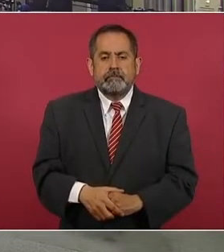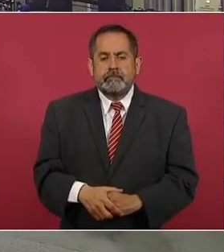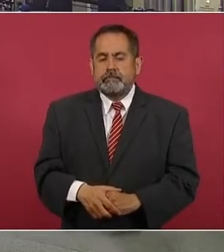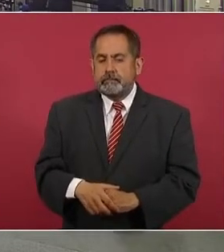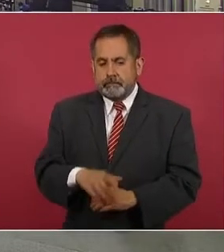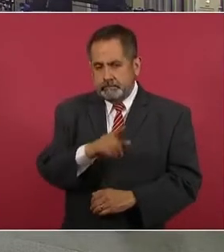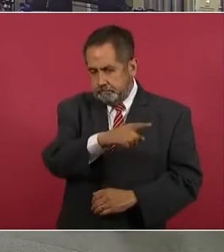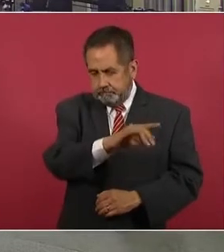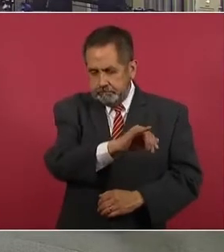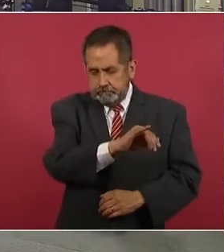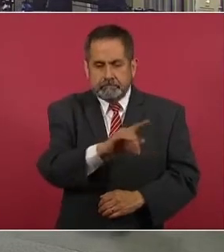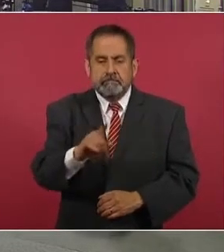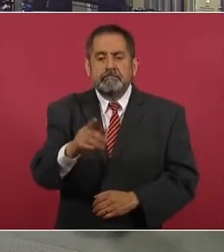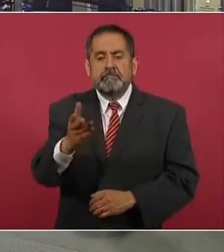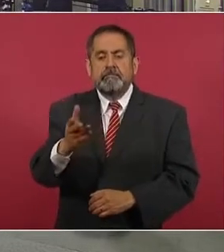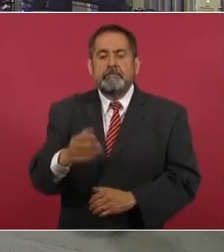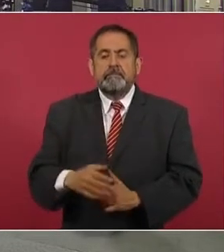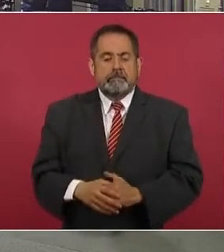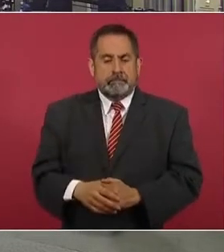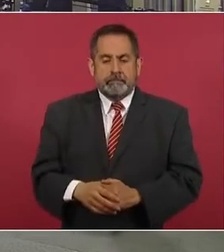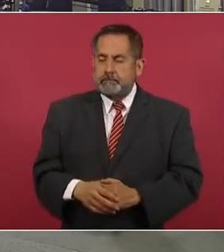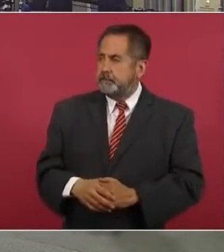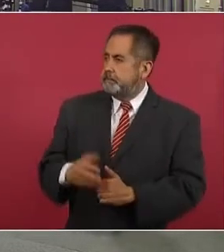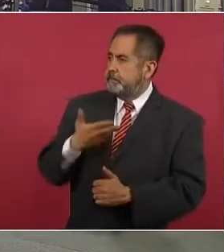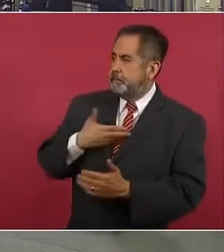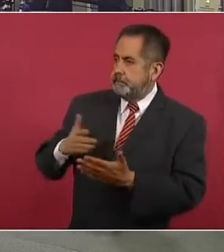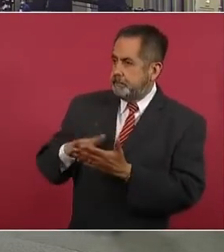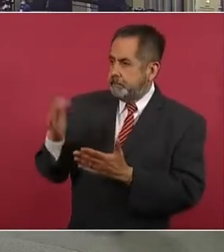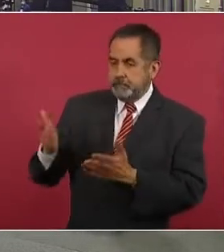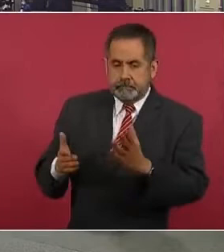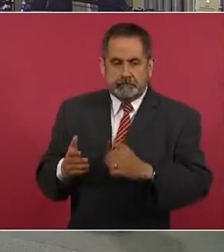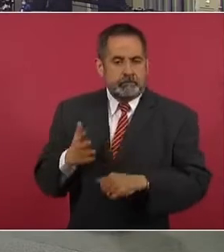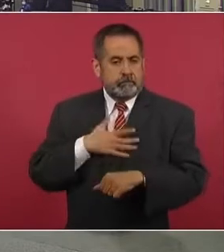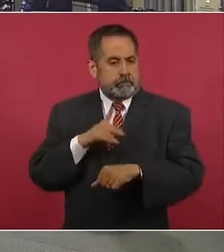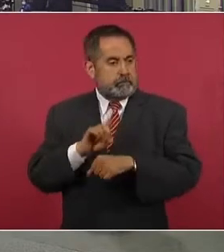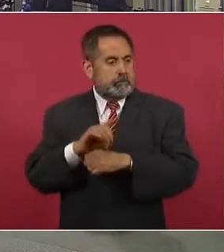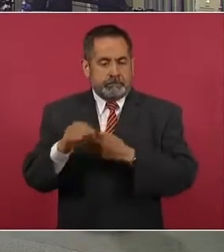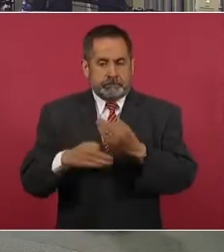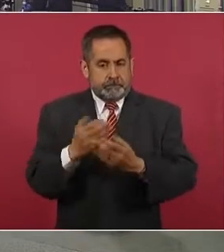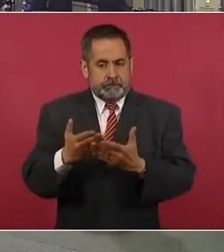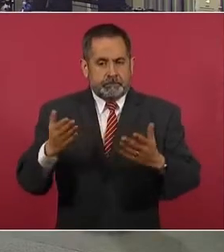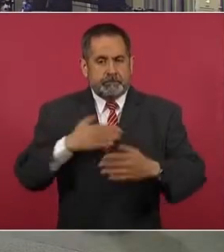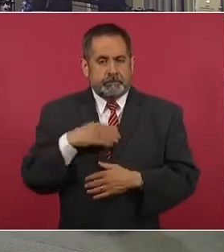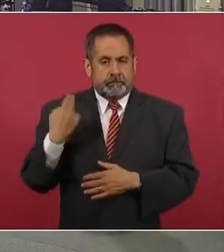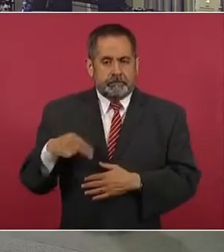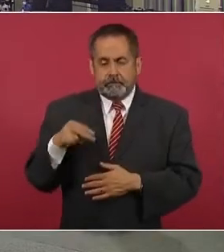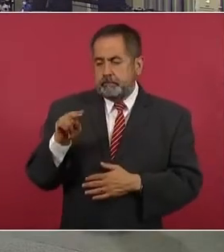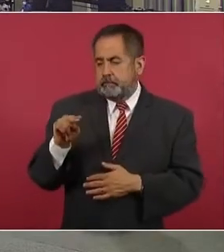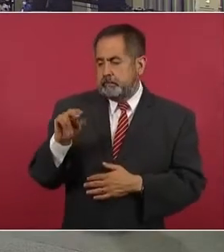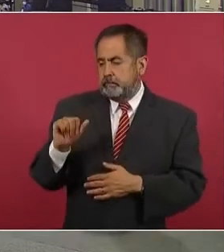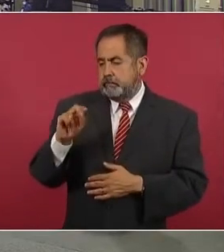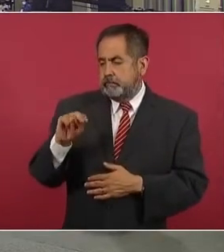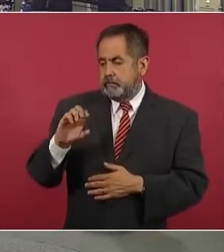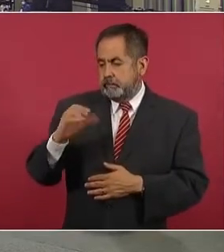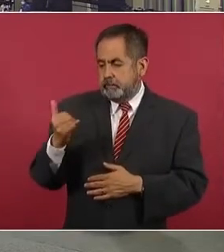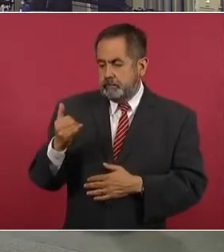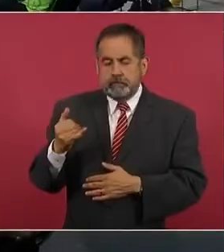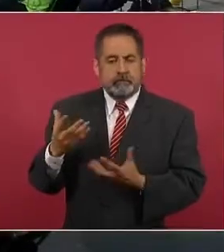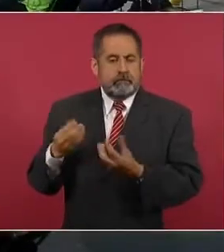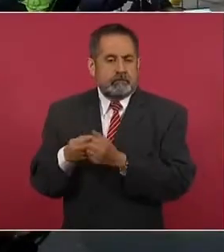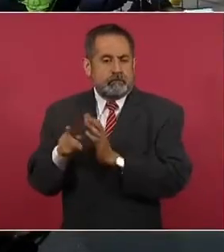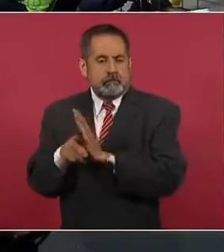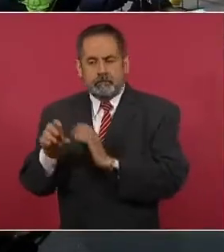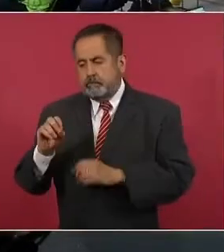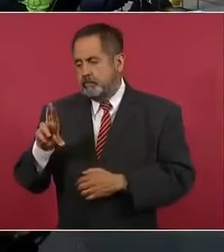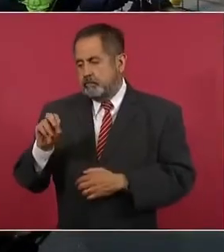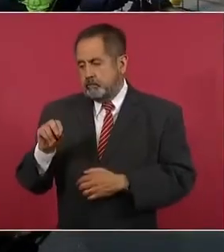Gracias, presidente. Sí. Gracias, presidente. Buenos días a todos. Nancy Rodríguez de Oro Sólido y de